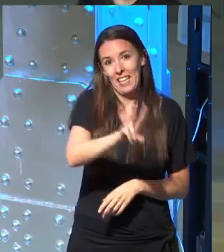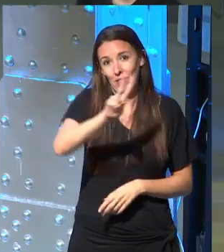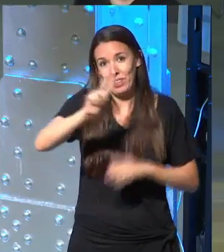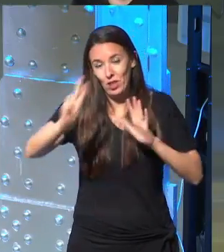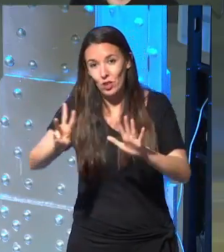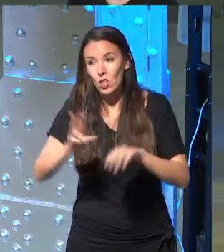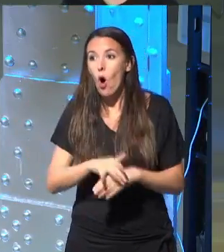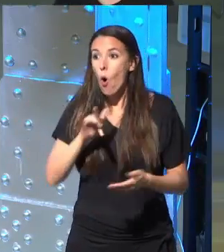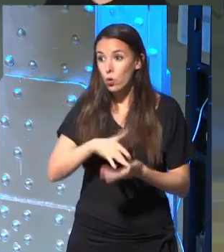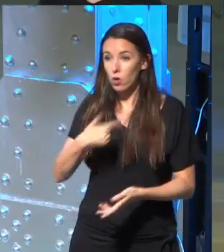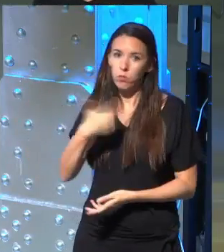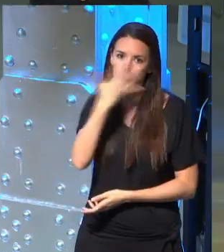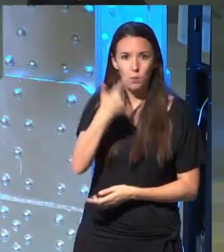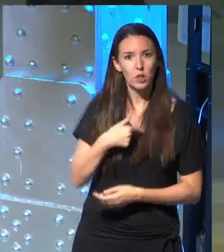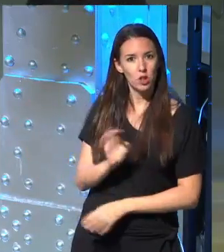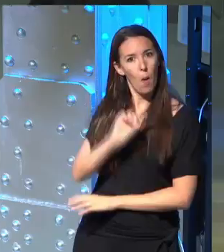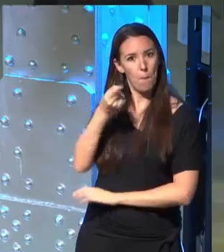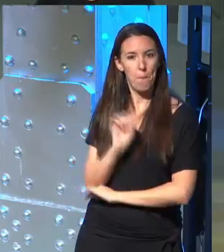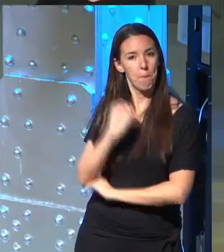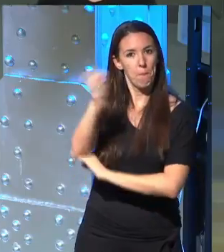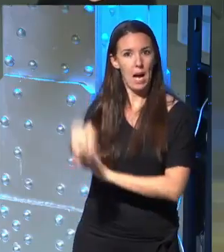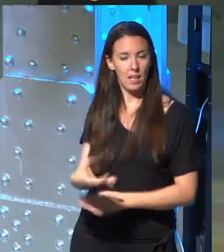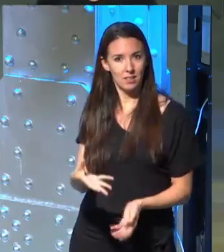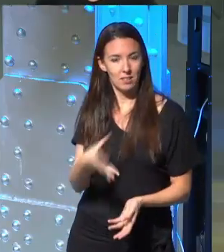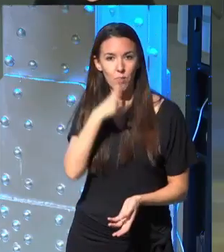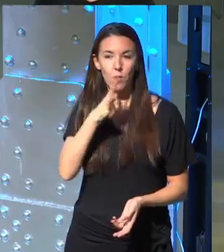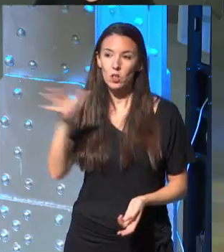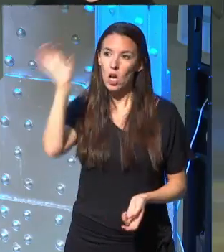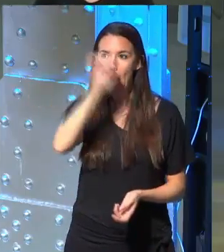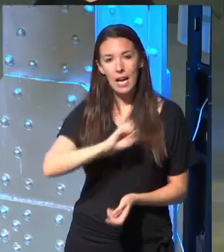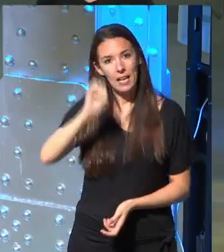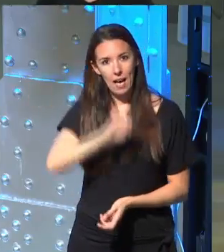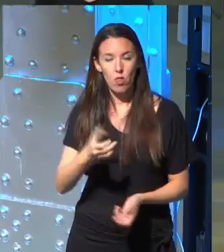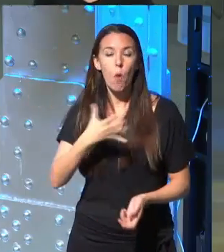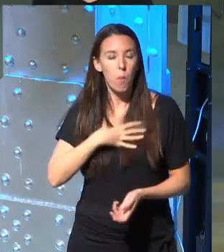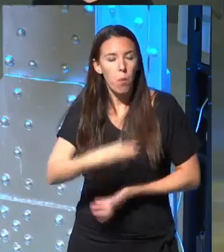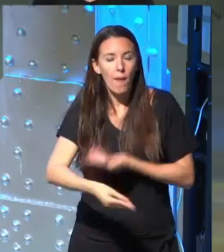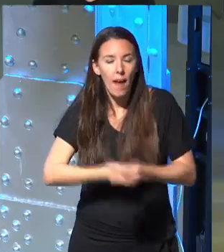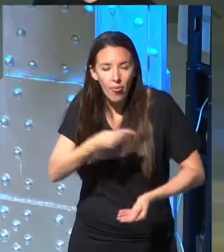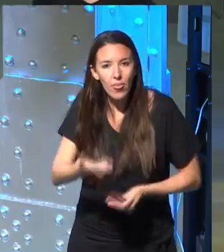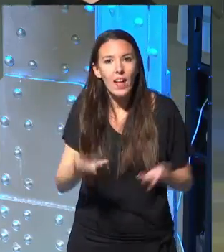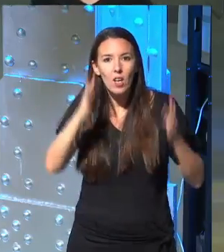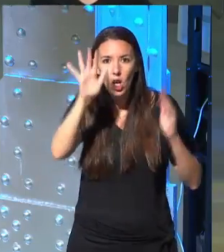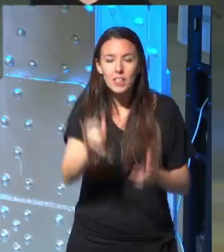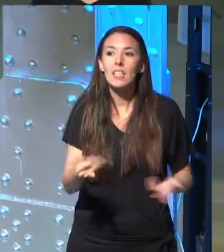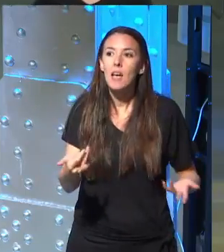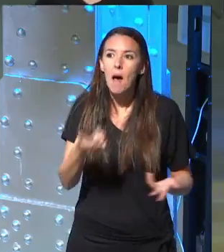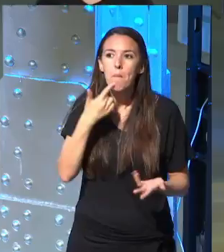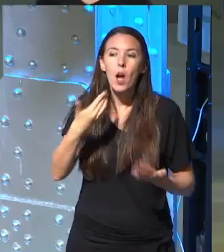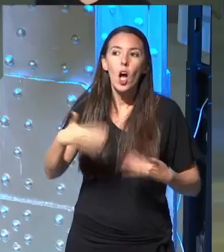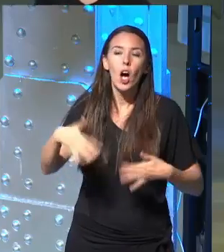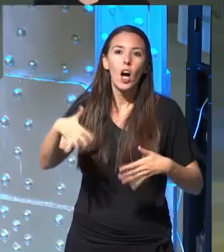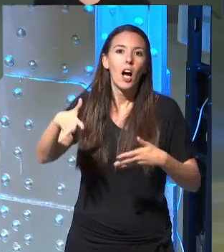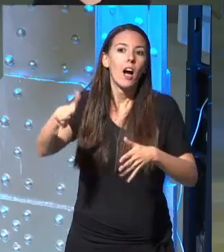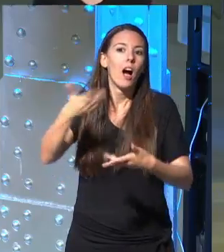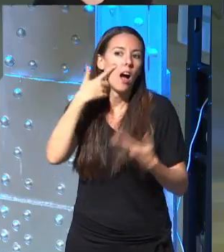desbancarla... O sea, a ver, ella también es lista porque no te titula la canción Manuel, que podía haberlo hecho. Qué pasa. Yo dejo esto aquí para que